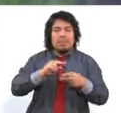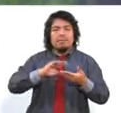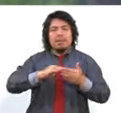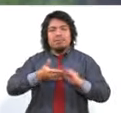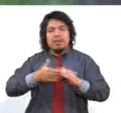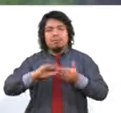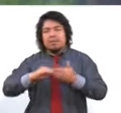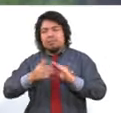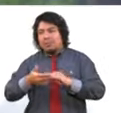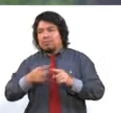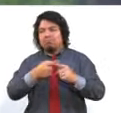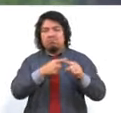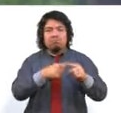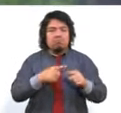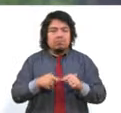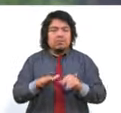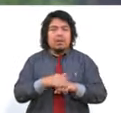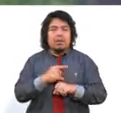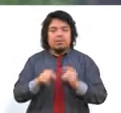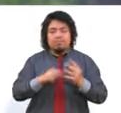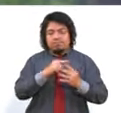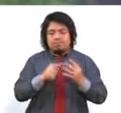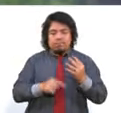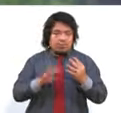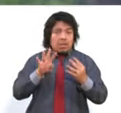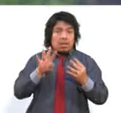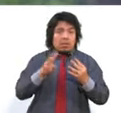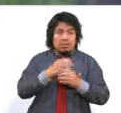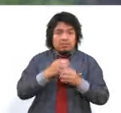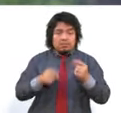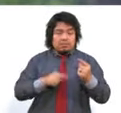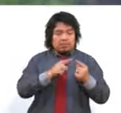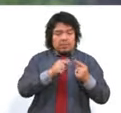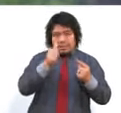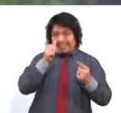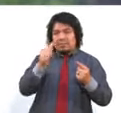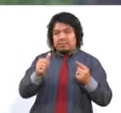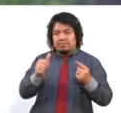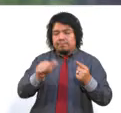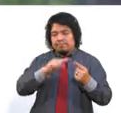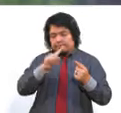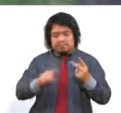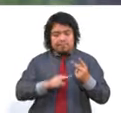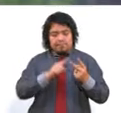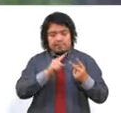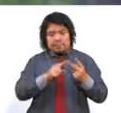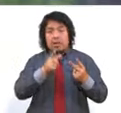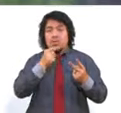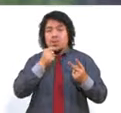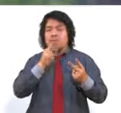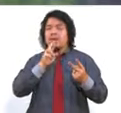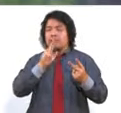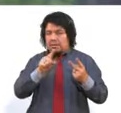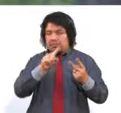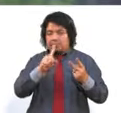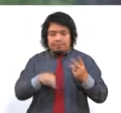que tenemos consiste de cuatro ejes: atención a las causas, más y mejor